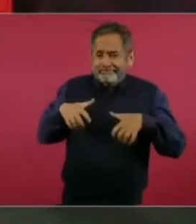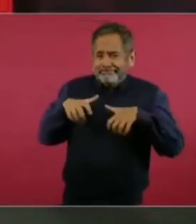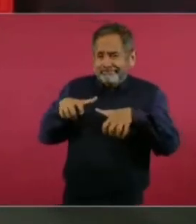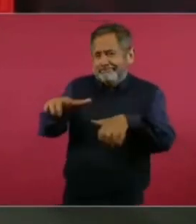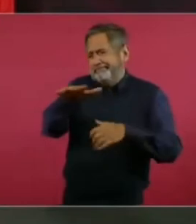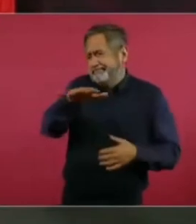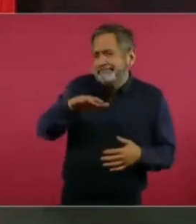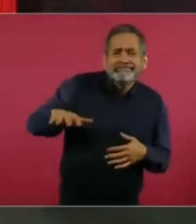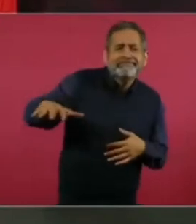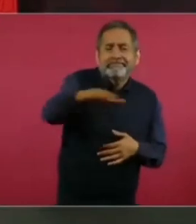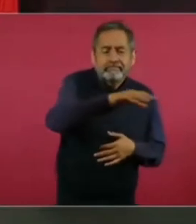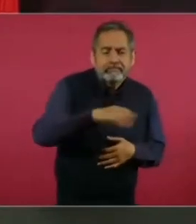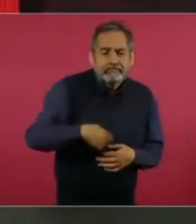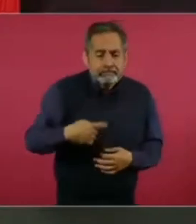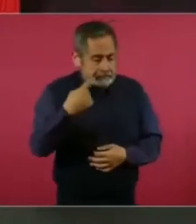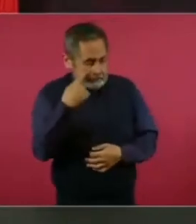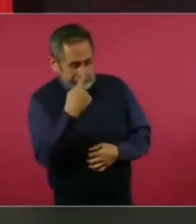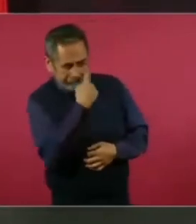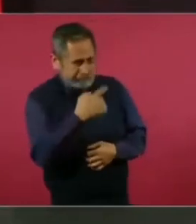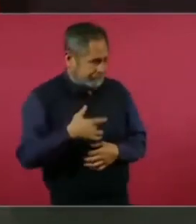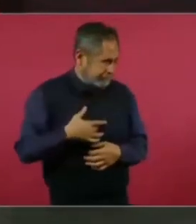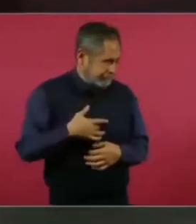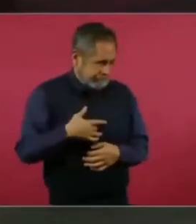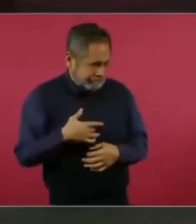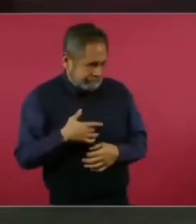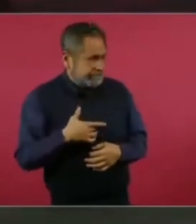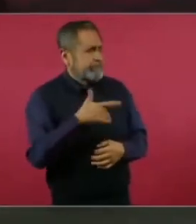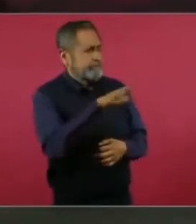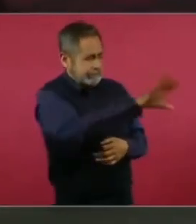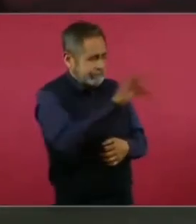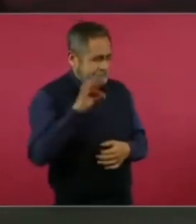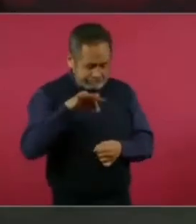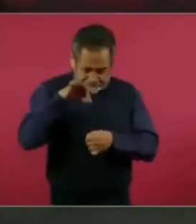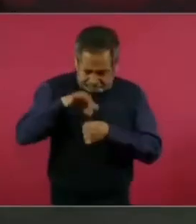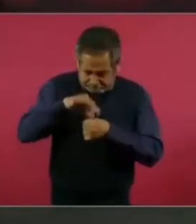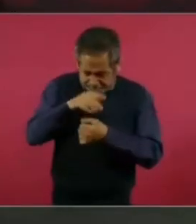La gente los va a elegir